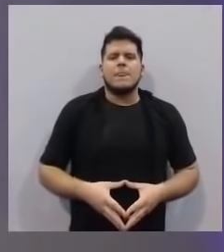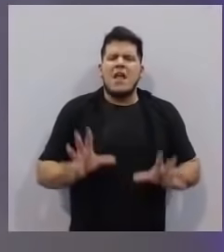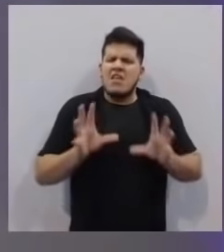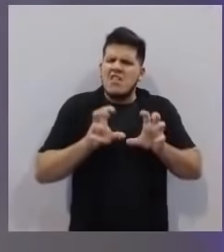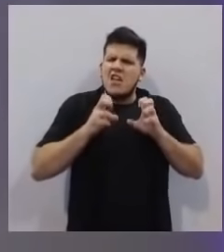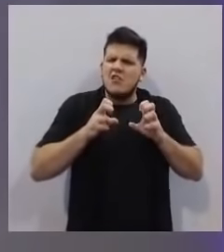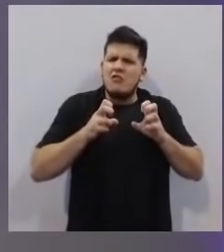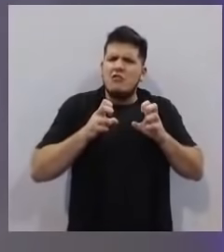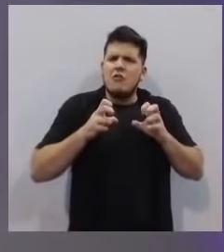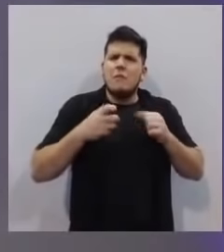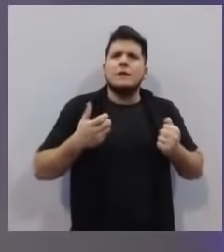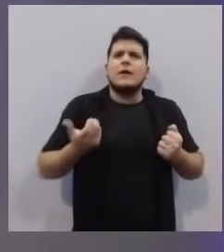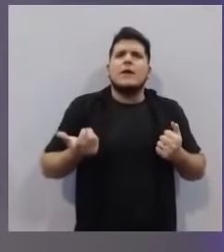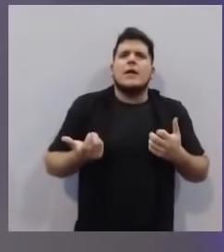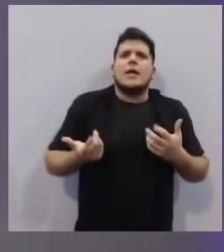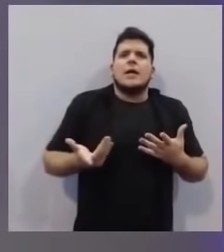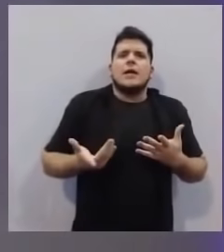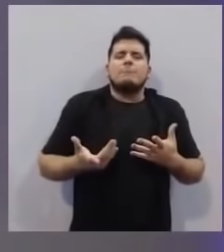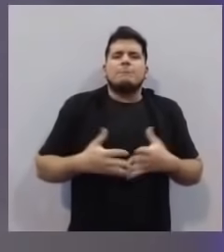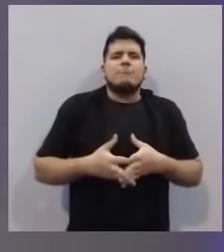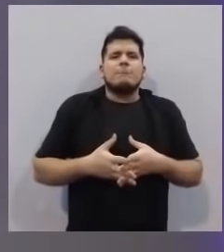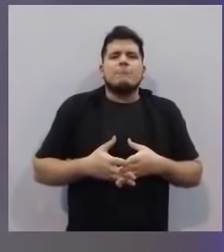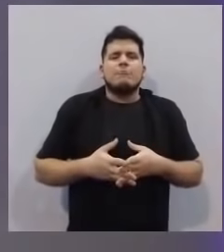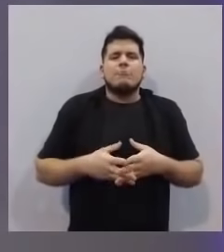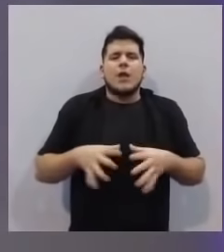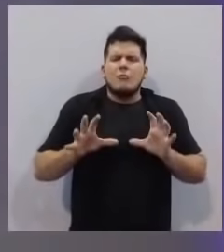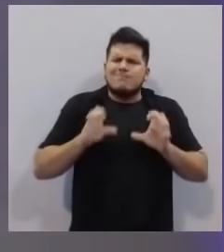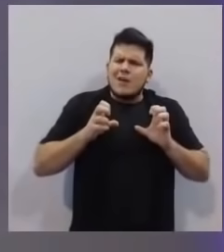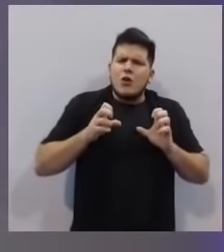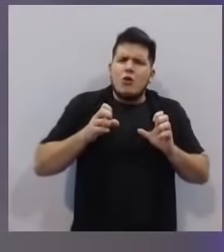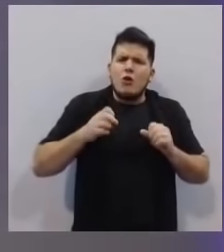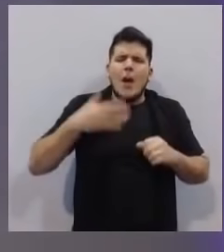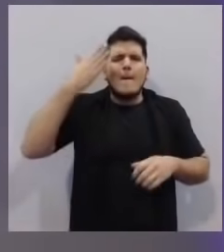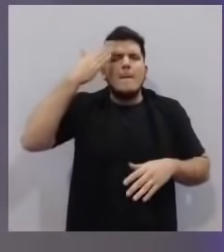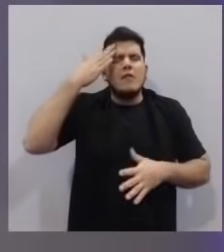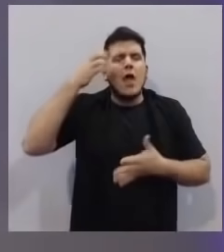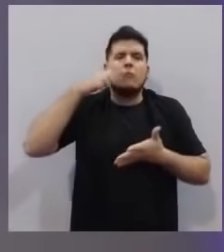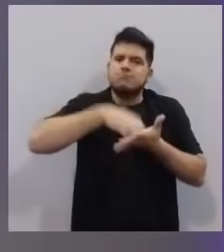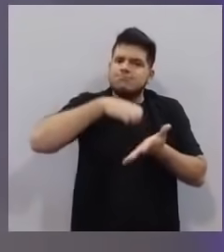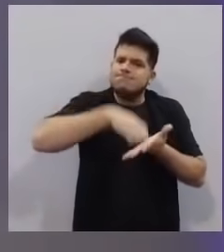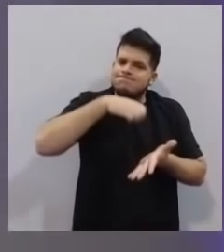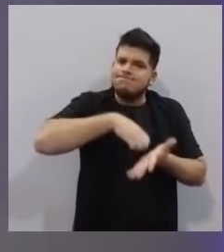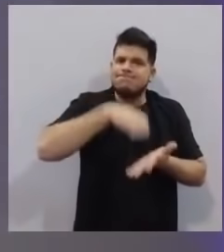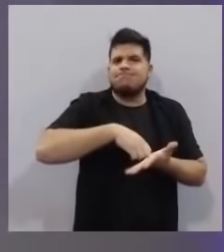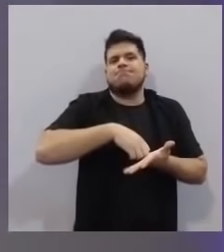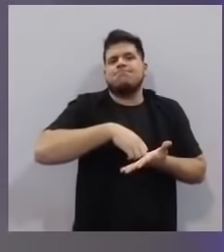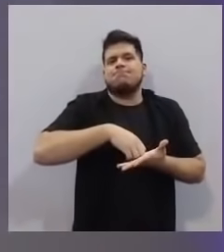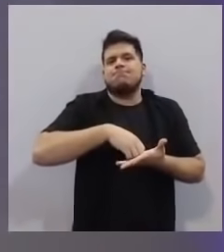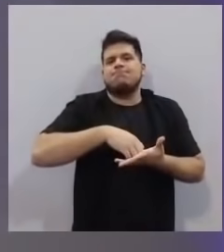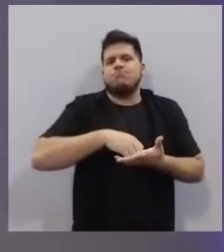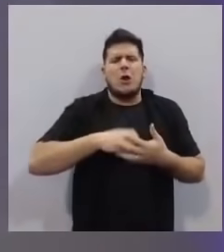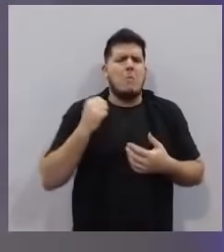el recibimiento y resentimiento trae enojo trae ira trae contienda